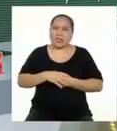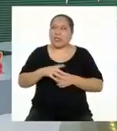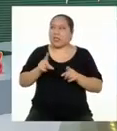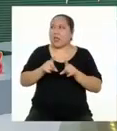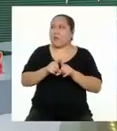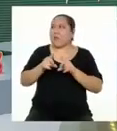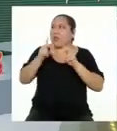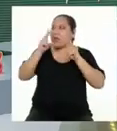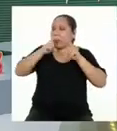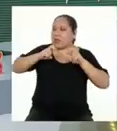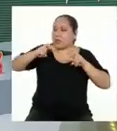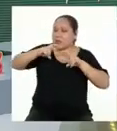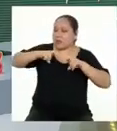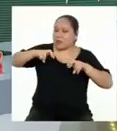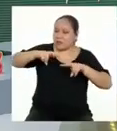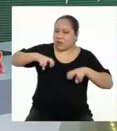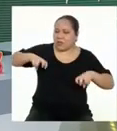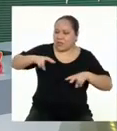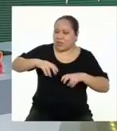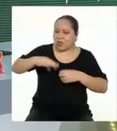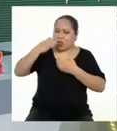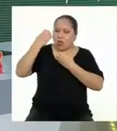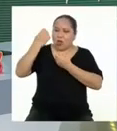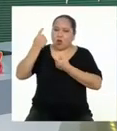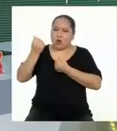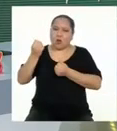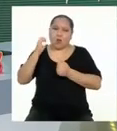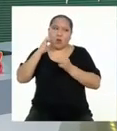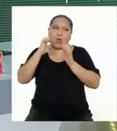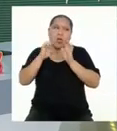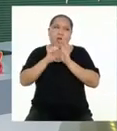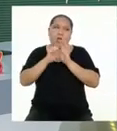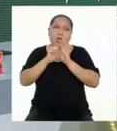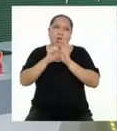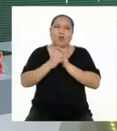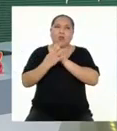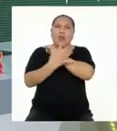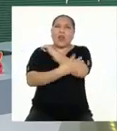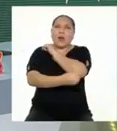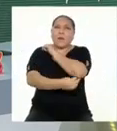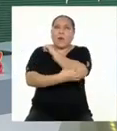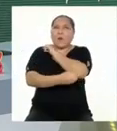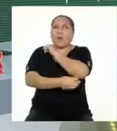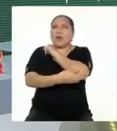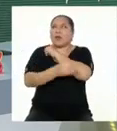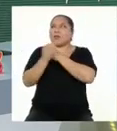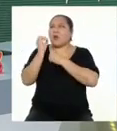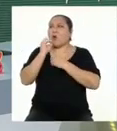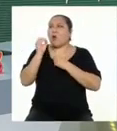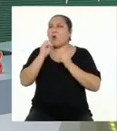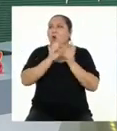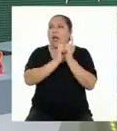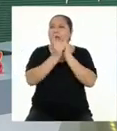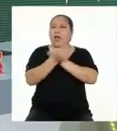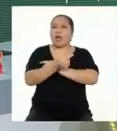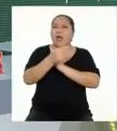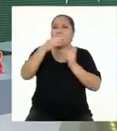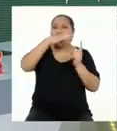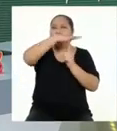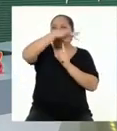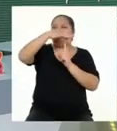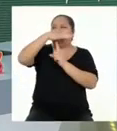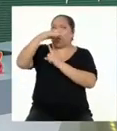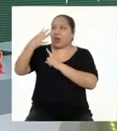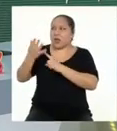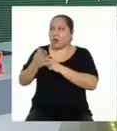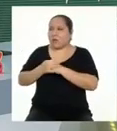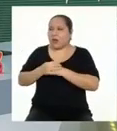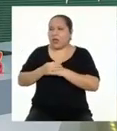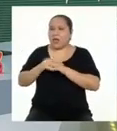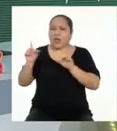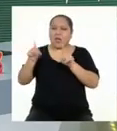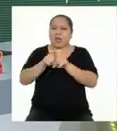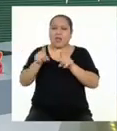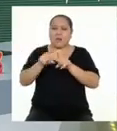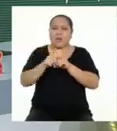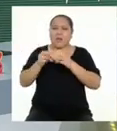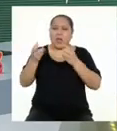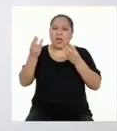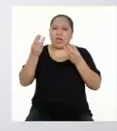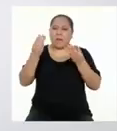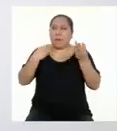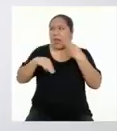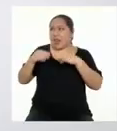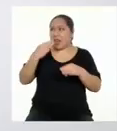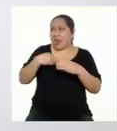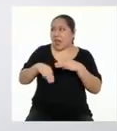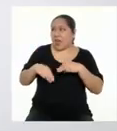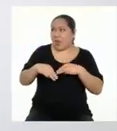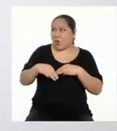hay estudios económicos, por ejemplo, sobre la pobreza, sobre el cambio climático, y sobre el mercado y las